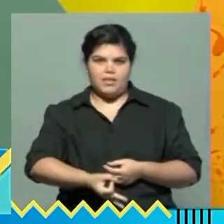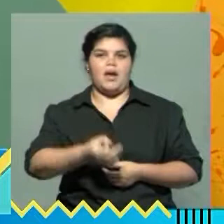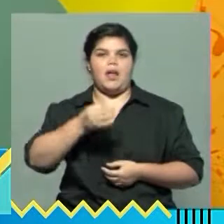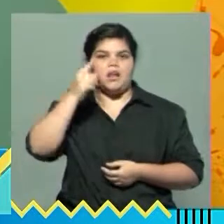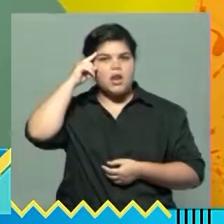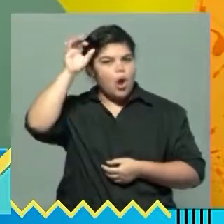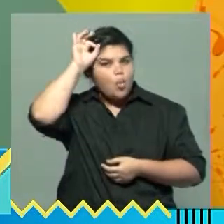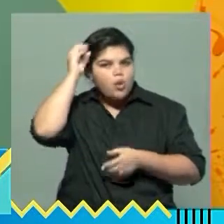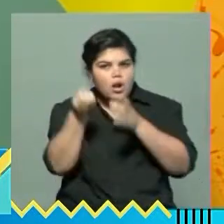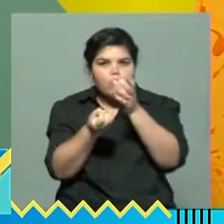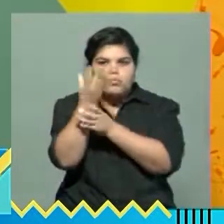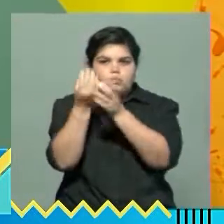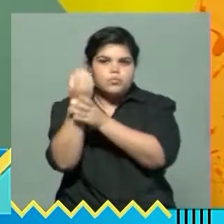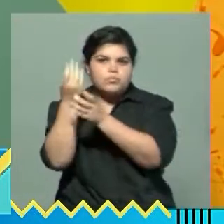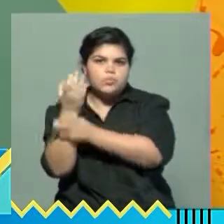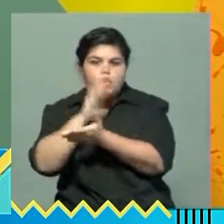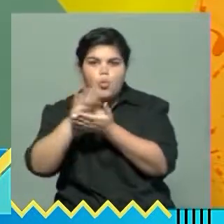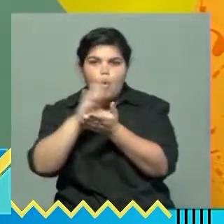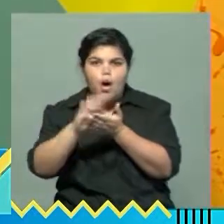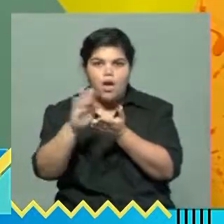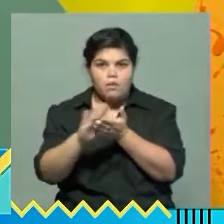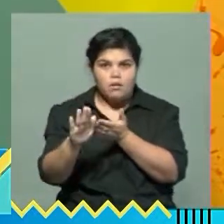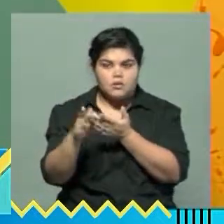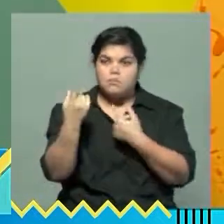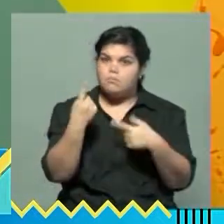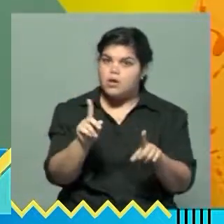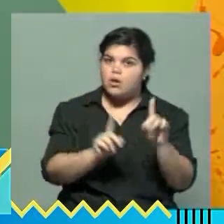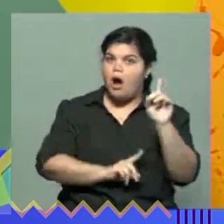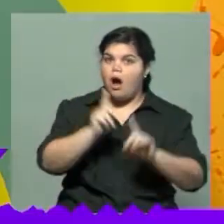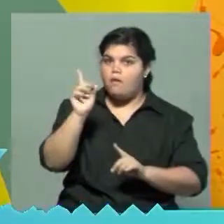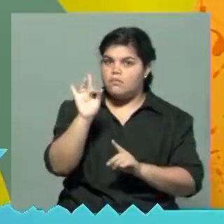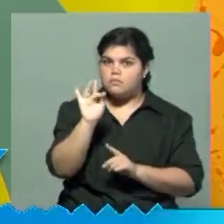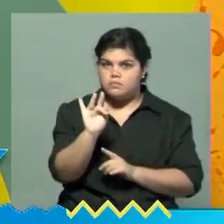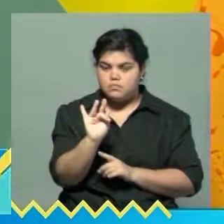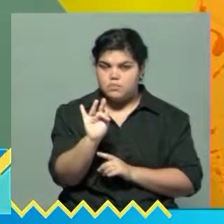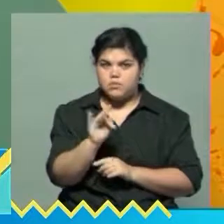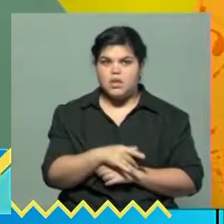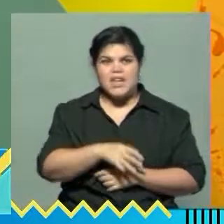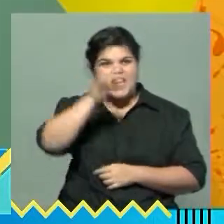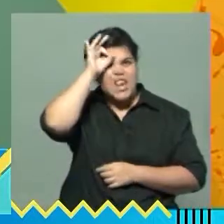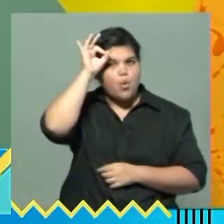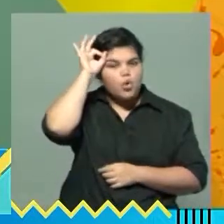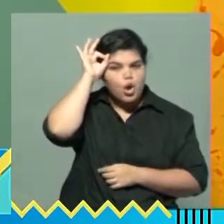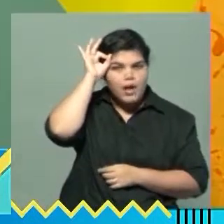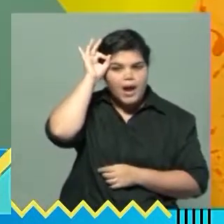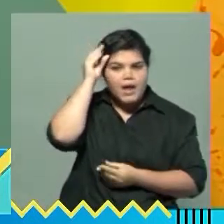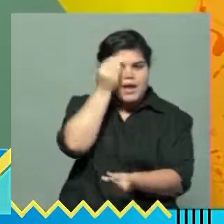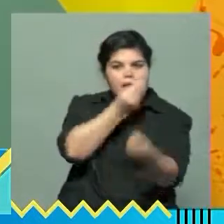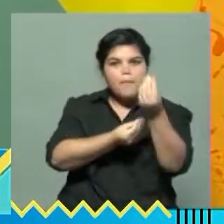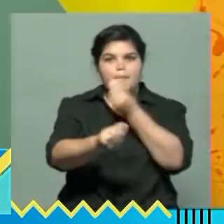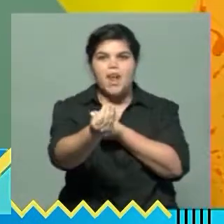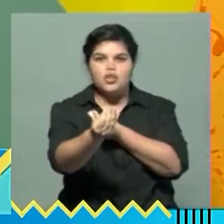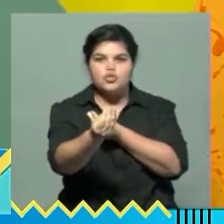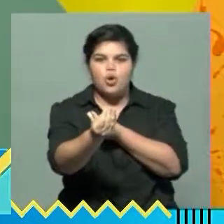naciendo, lo cierto es que es bastante difícil que una neurona pueda reemplazar a otra que tiene